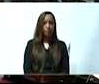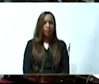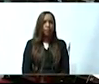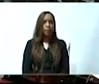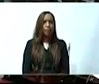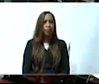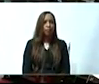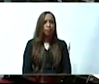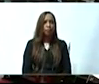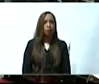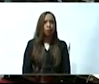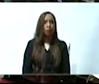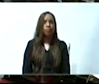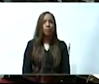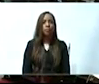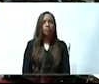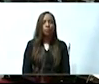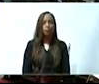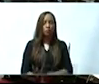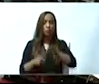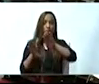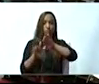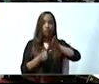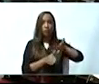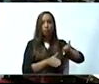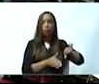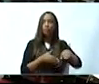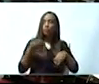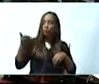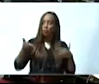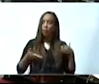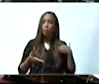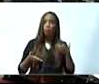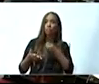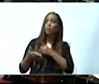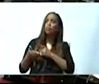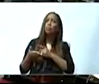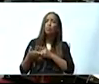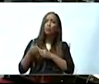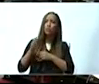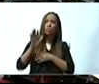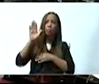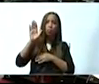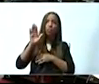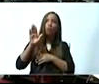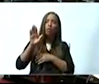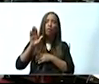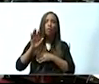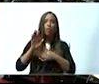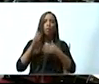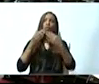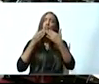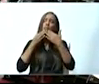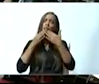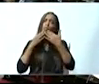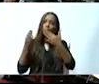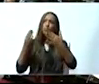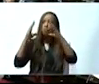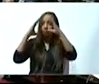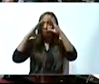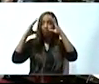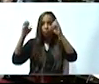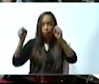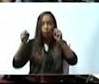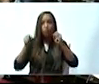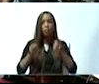bufete directivo y a cada uno de los colegas diputados que se encuentran acá en sesión hoy. Yo quiero felicitar la iniciativa del Poder Ejecutivo de la